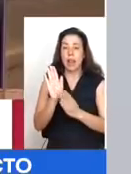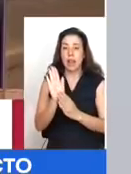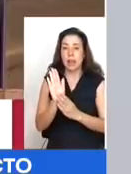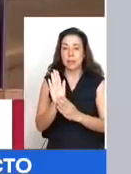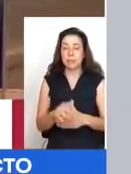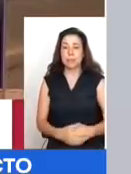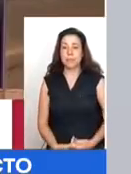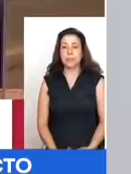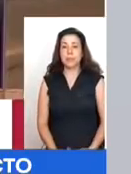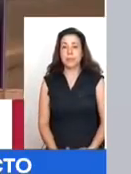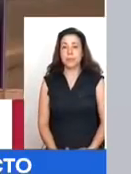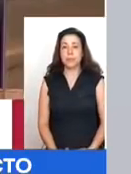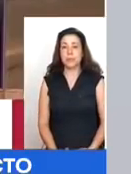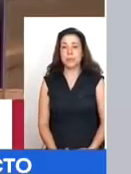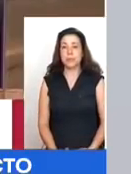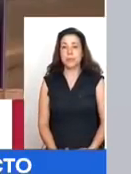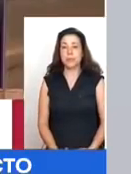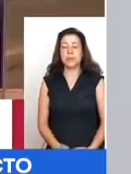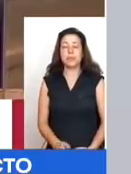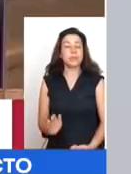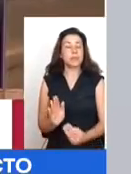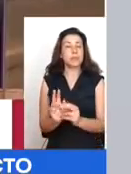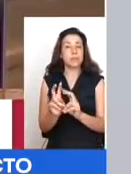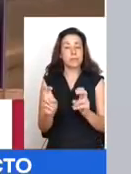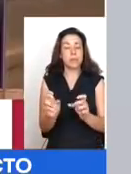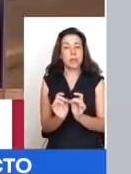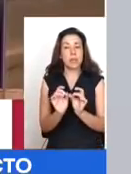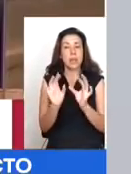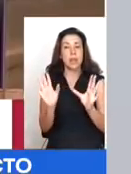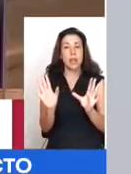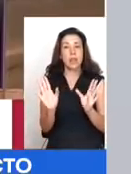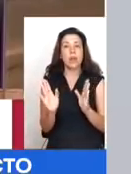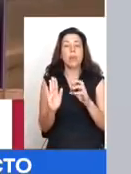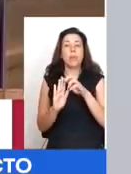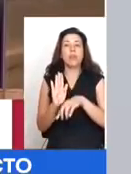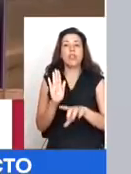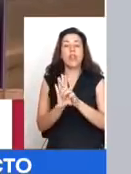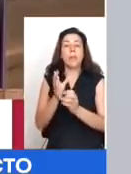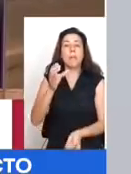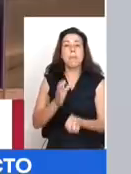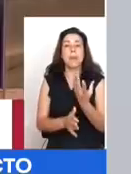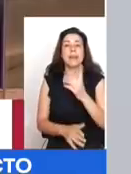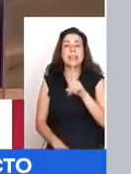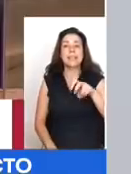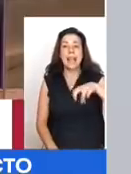Congreso, al menos la Cámara de Diputados y diputados, de manera unánime respalda la idea de crear